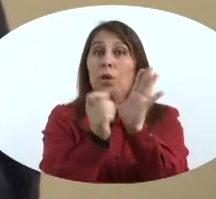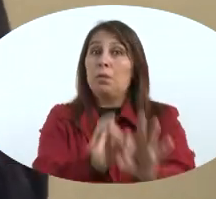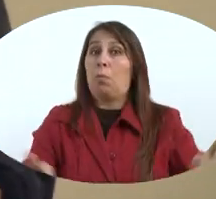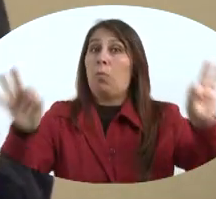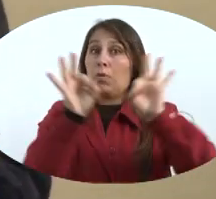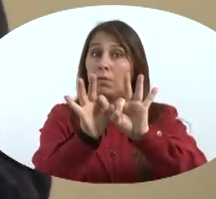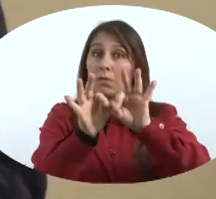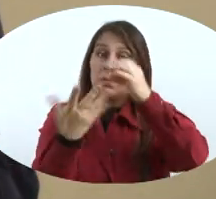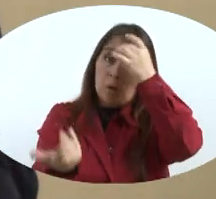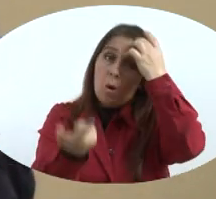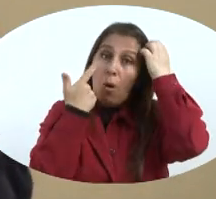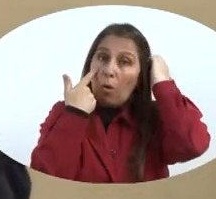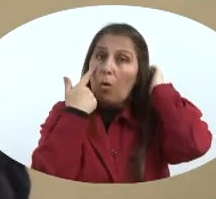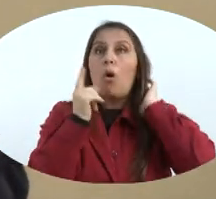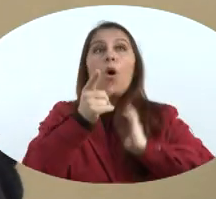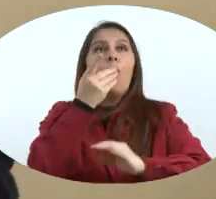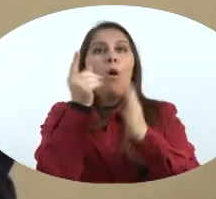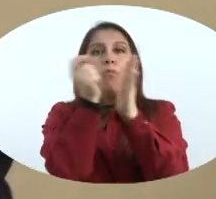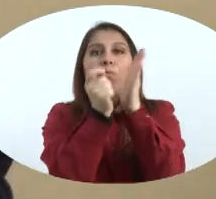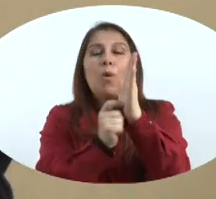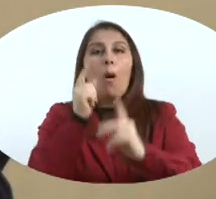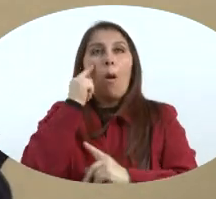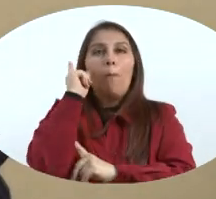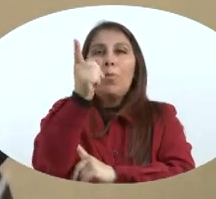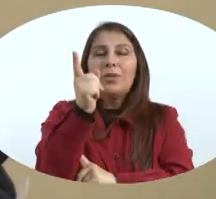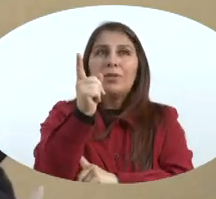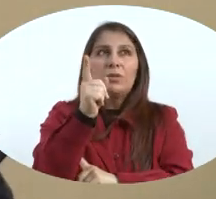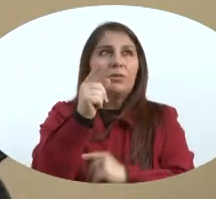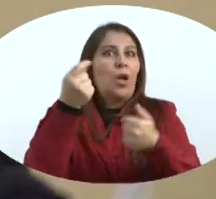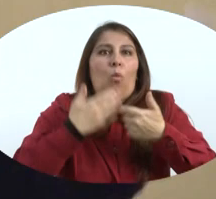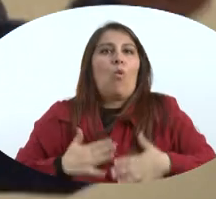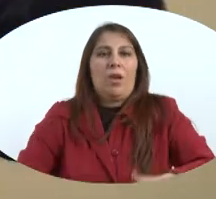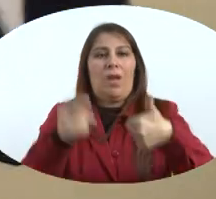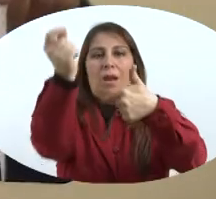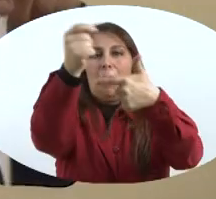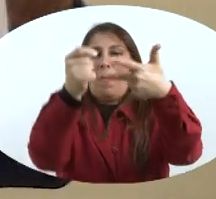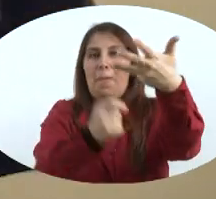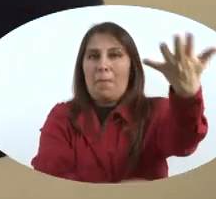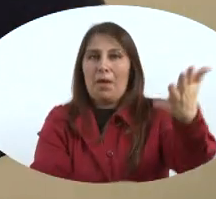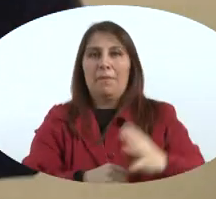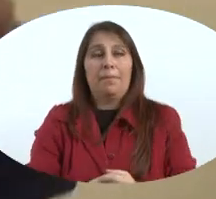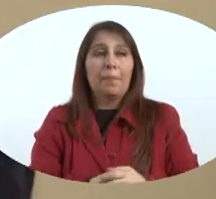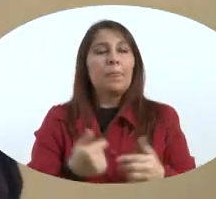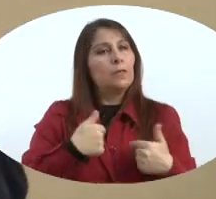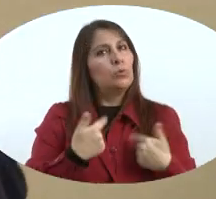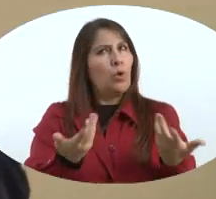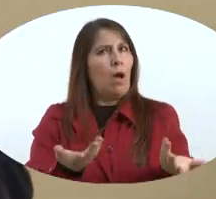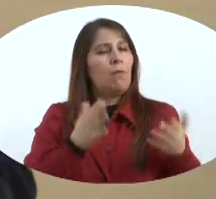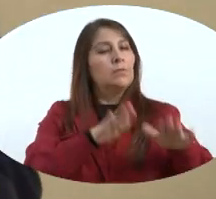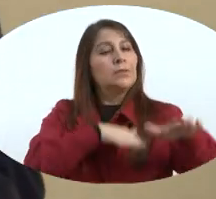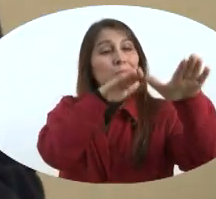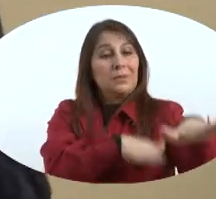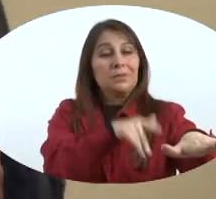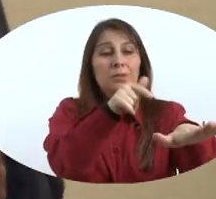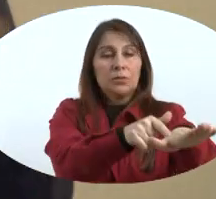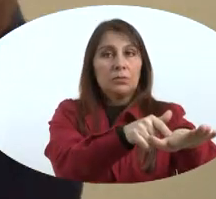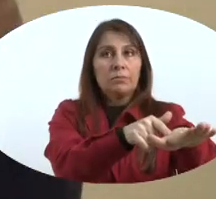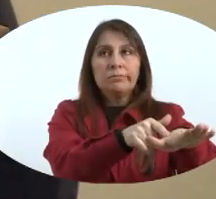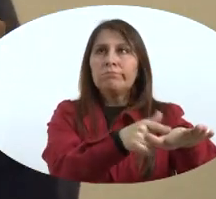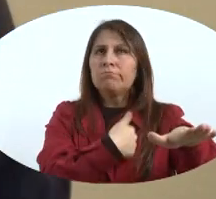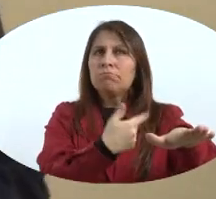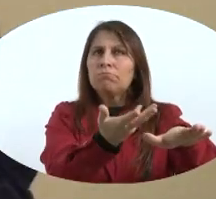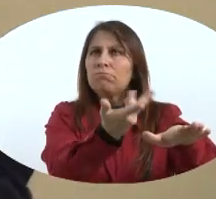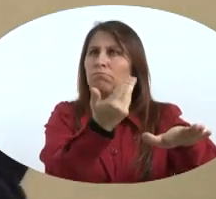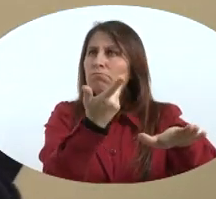de todo índole de todo índole y tiene la responsabilidad de ser consecuente con ese ejercicio de representación y denunciar